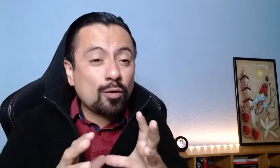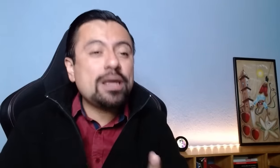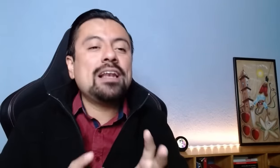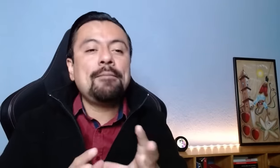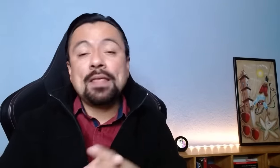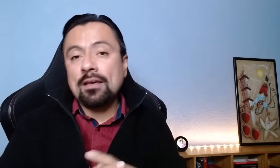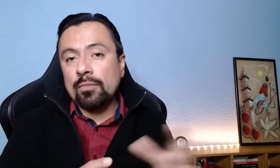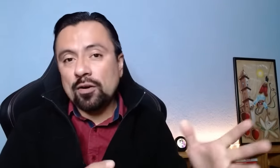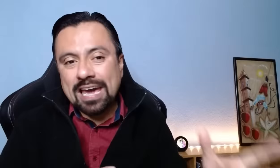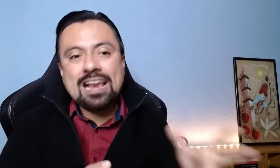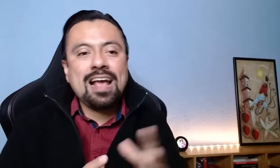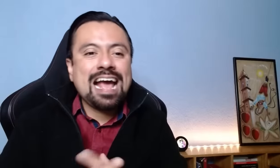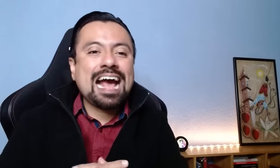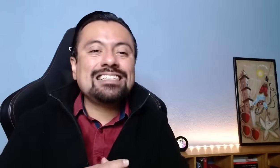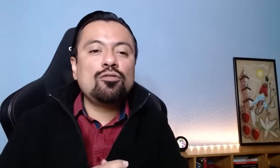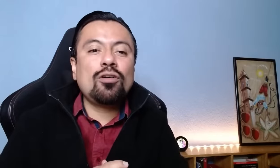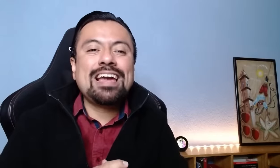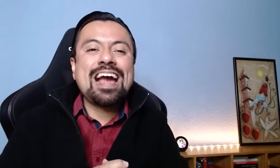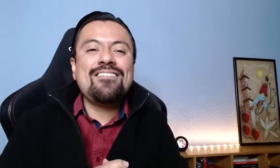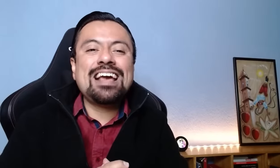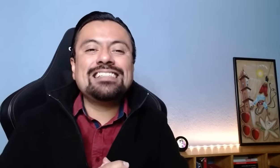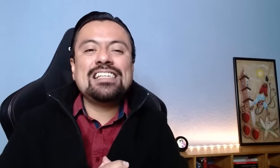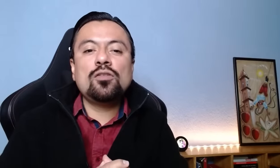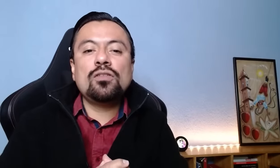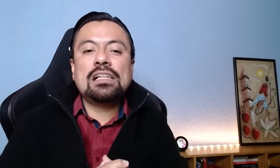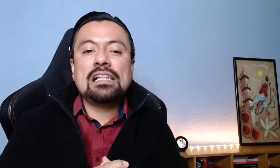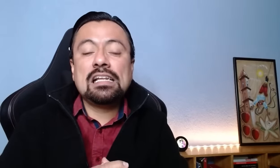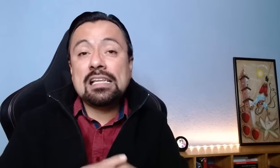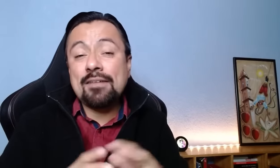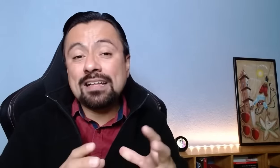de Coahuila. Bueno, él aseguró que